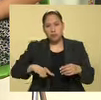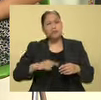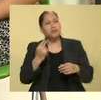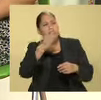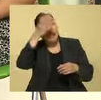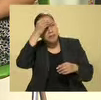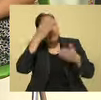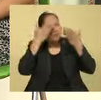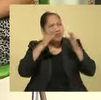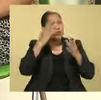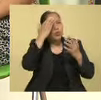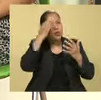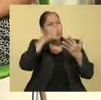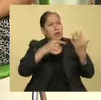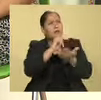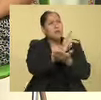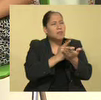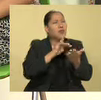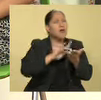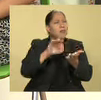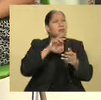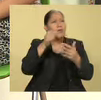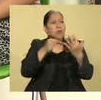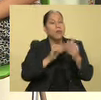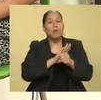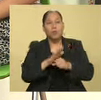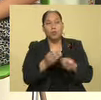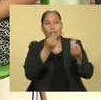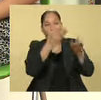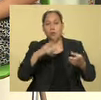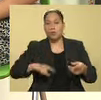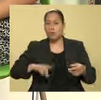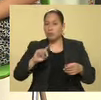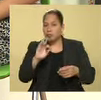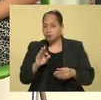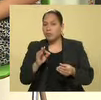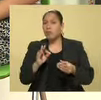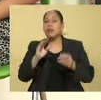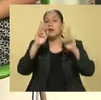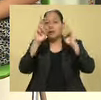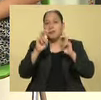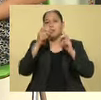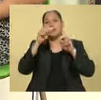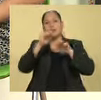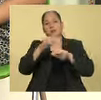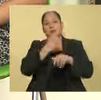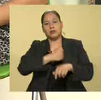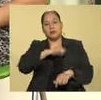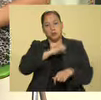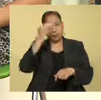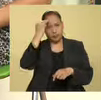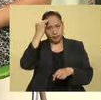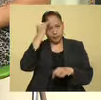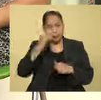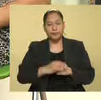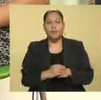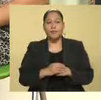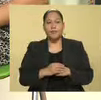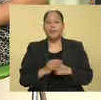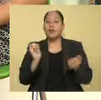correspondientes y vea usted todo el apoyo que está dando el gobierno del Distrito Federal en materia de salud mental. Perfecto. Y de manera